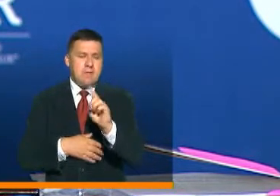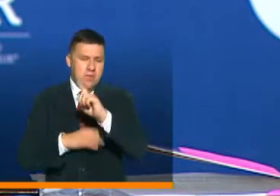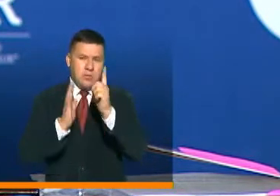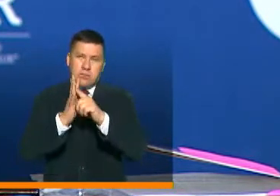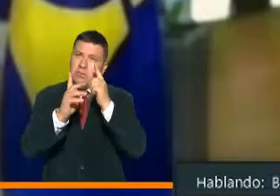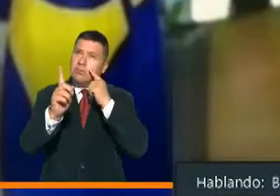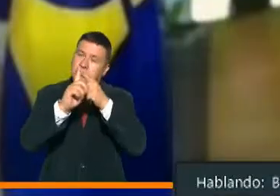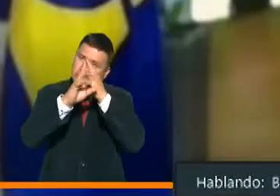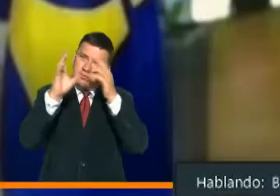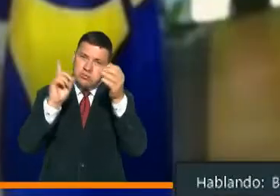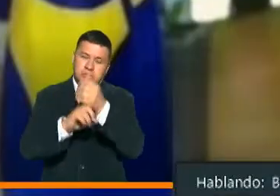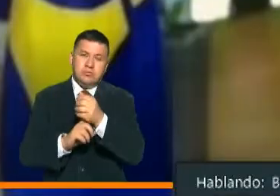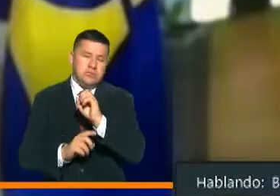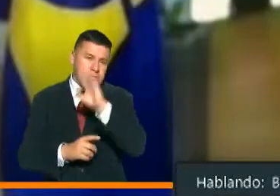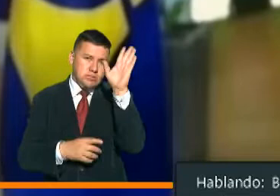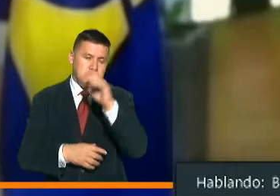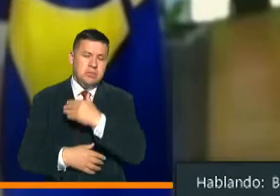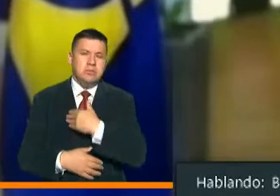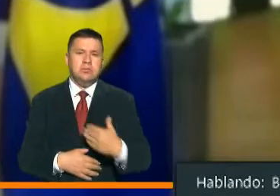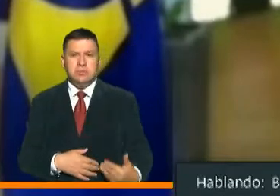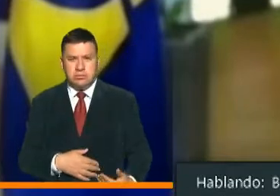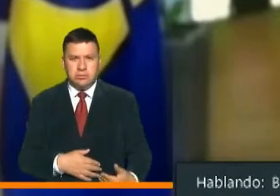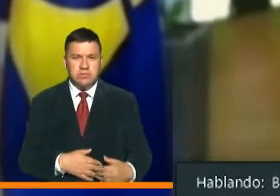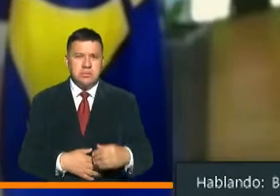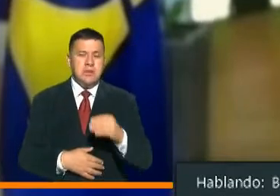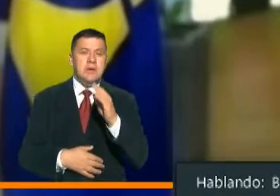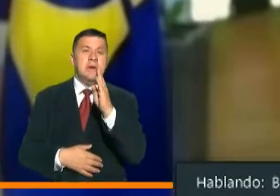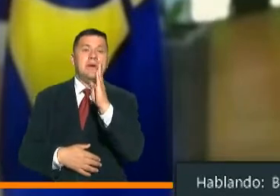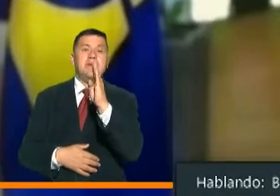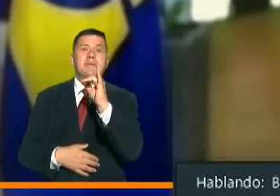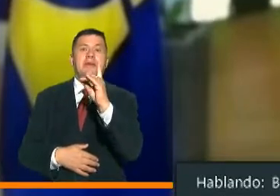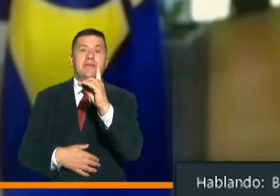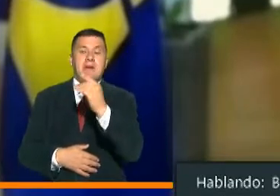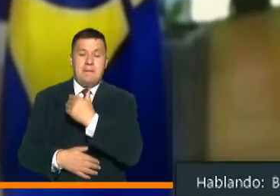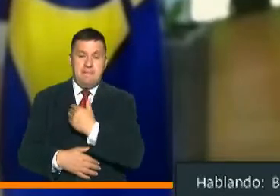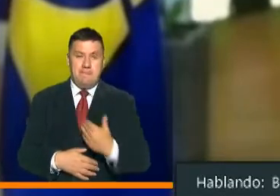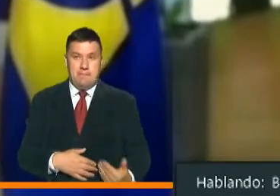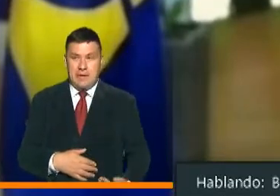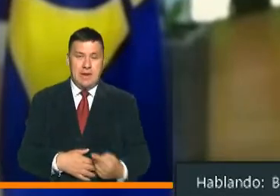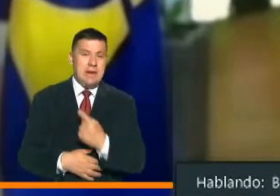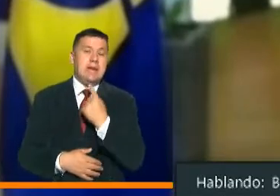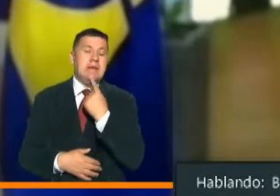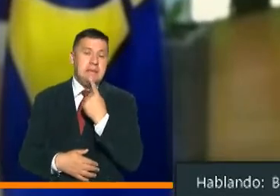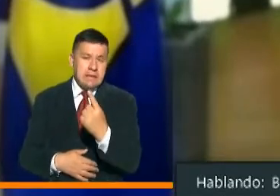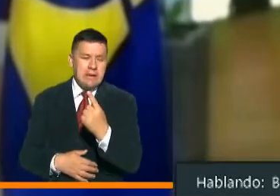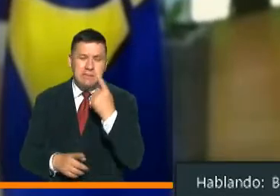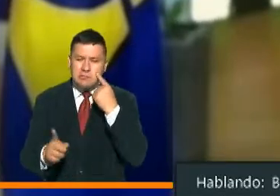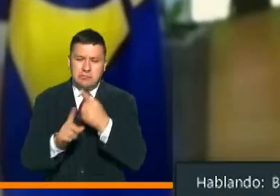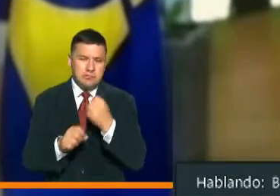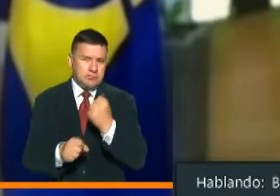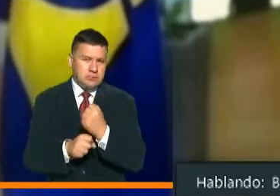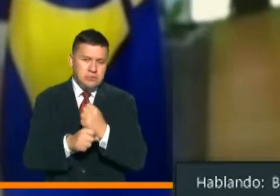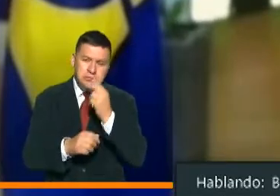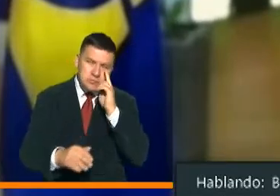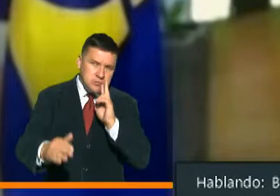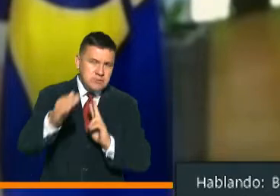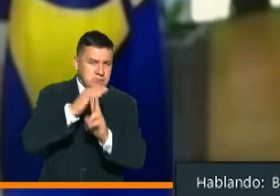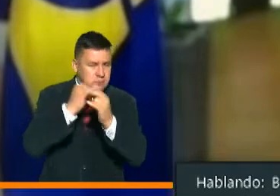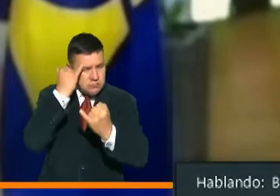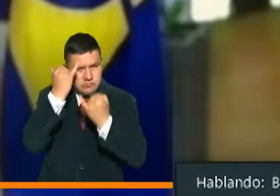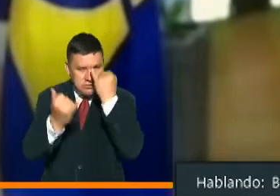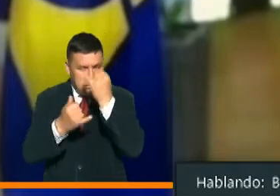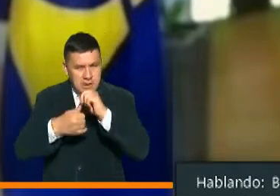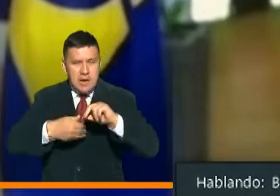de esperanza. Por su parte, el presidente del BID, Mauricio Clavel Clarón, anunció que se trabajará en la visión reinvertir